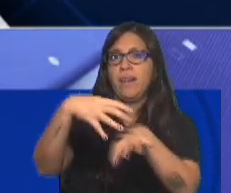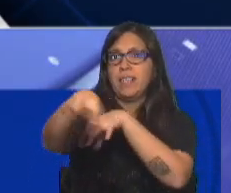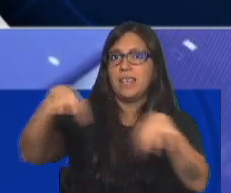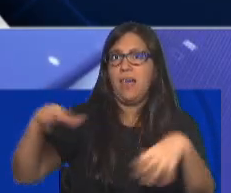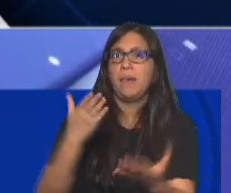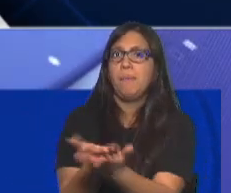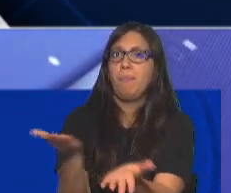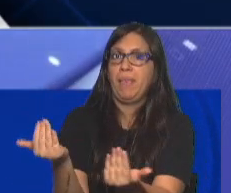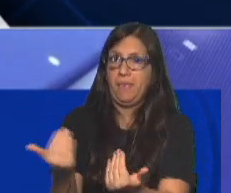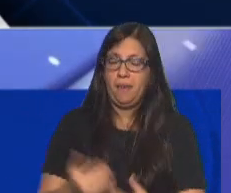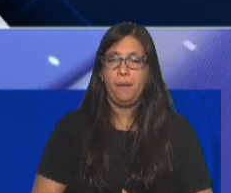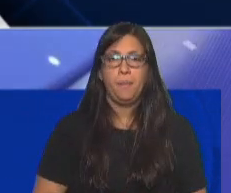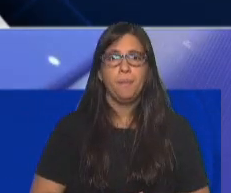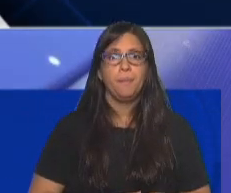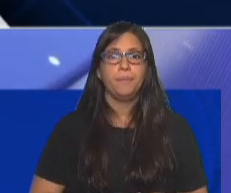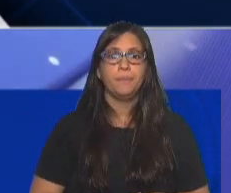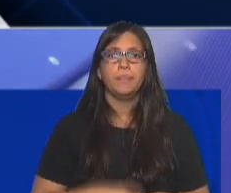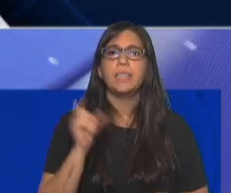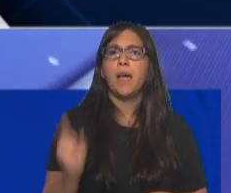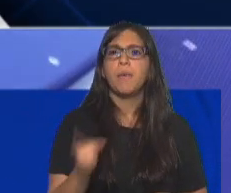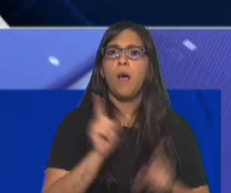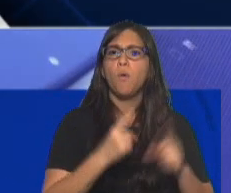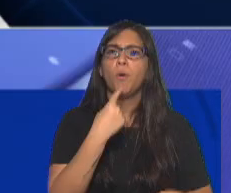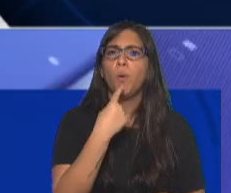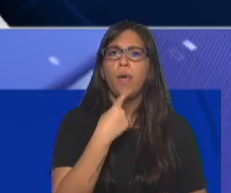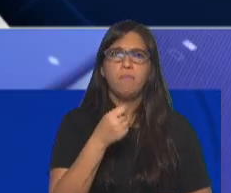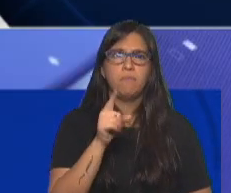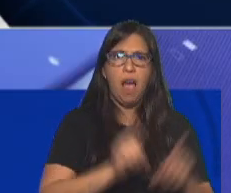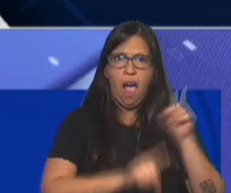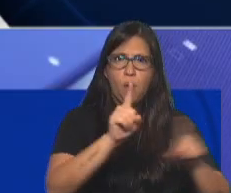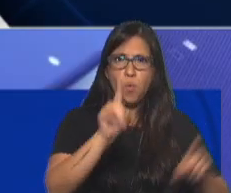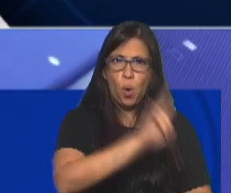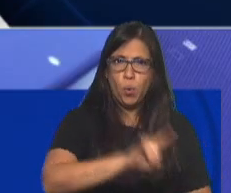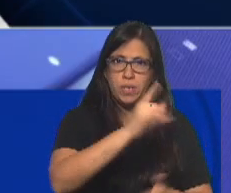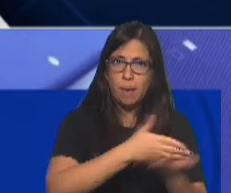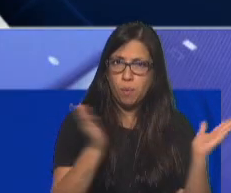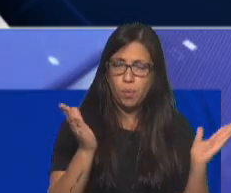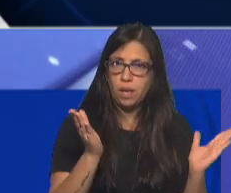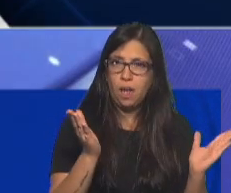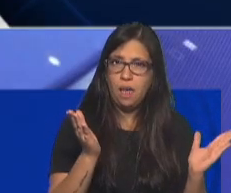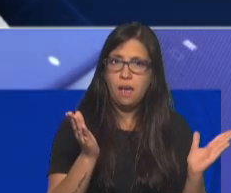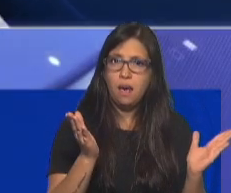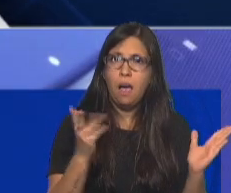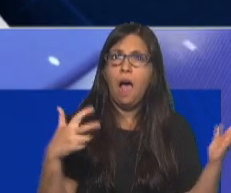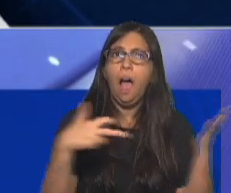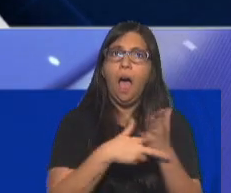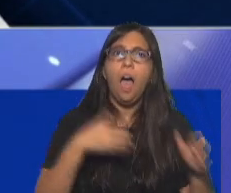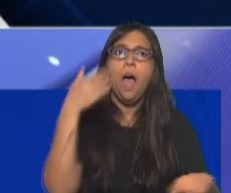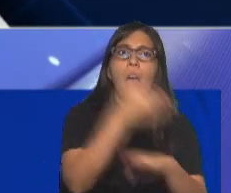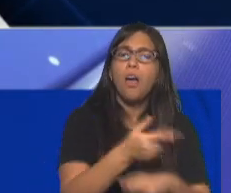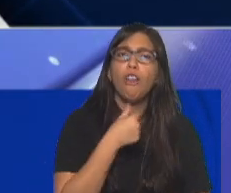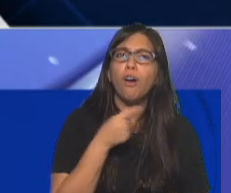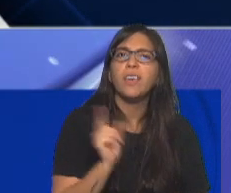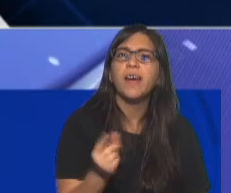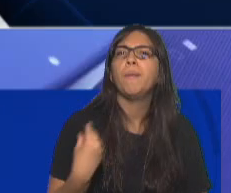marco de ese financiamiento y si es una pregunta Porque algunos en la universidad pública no quieren que esas eh eh que sean auditados que esos